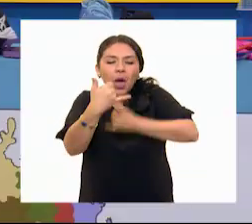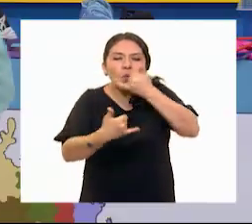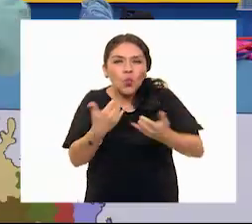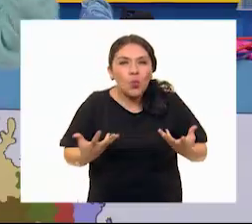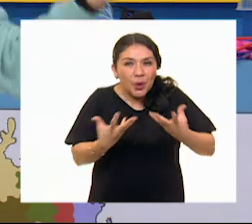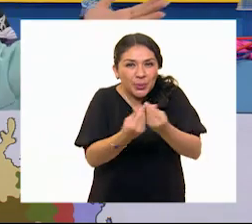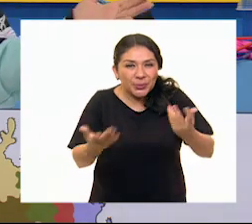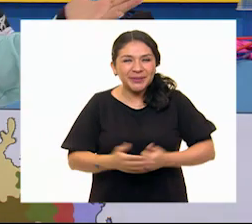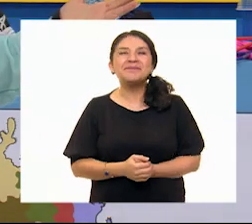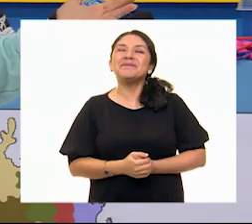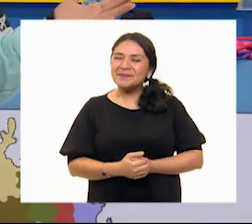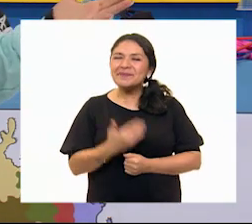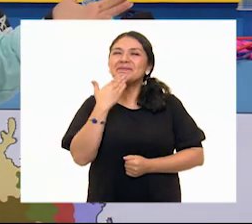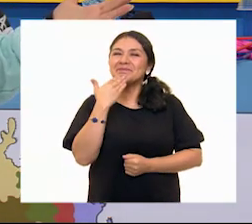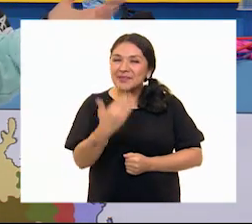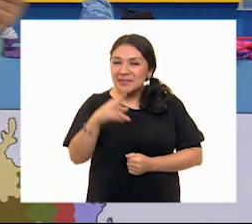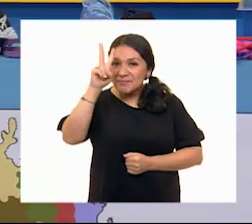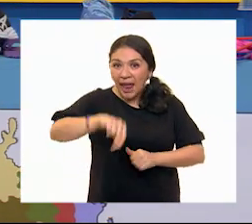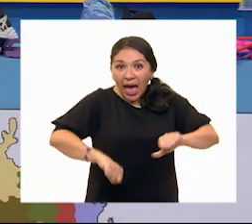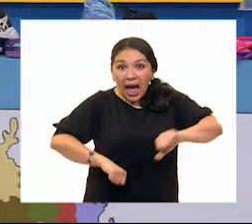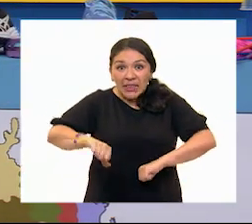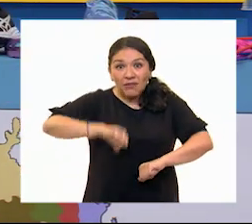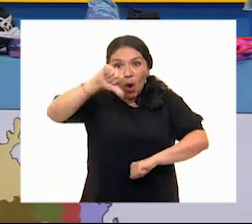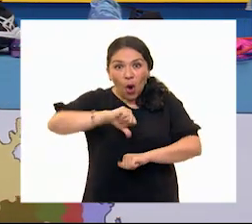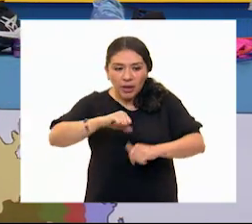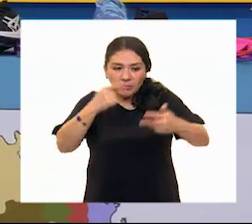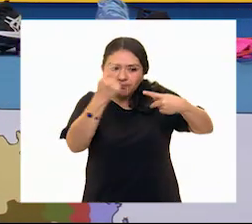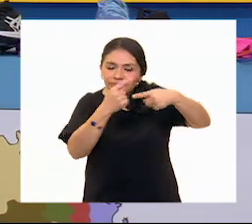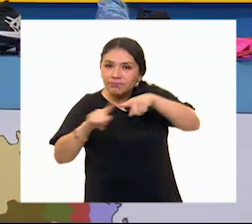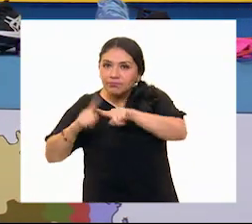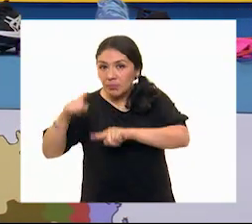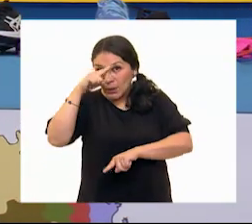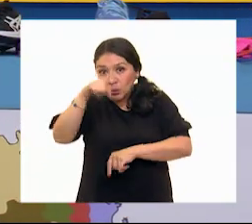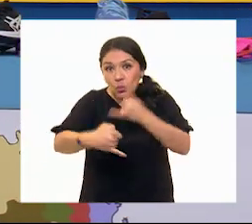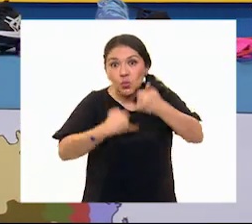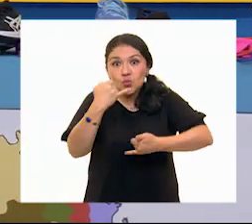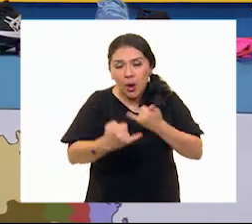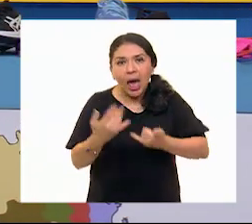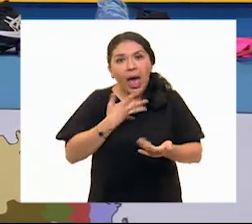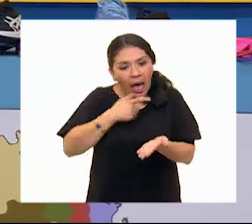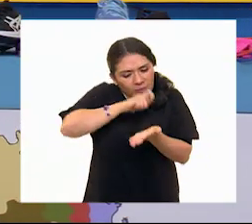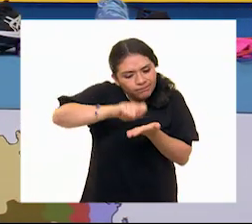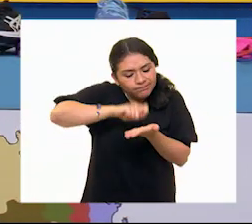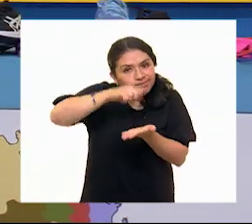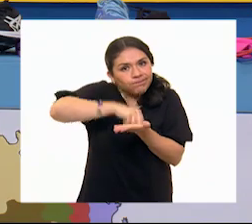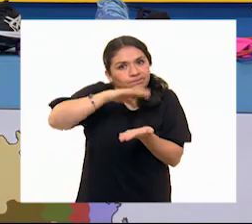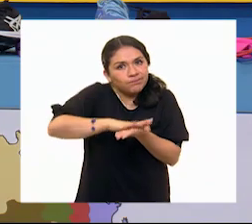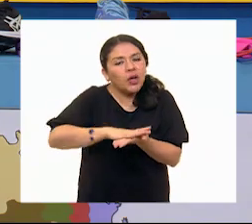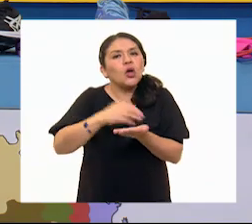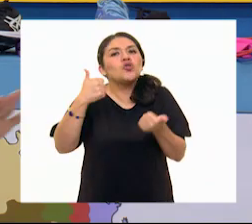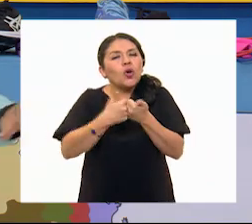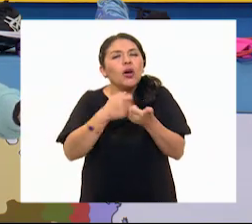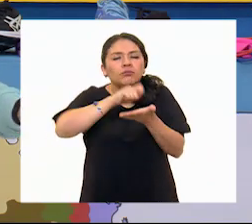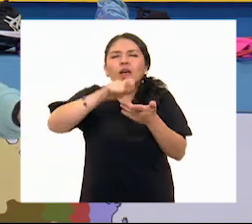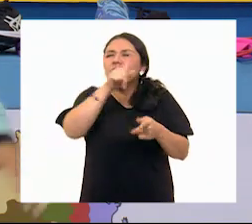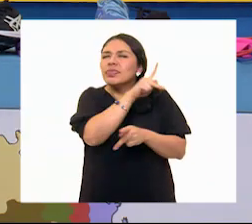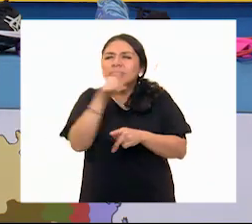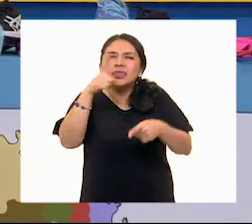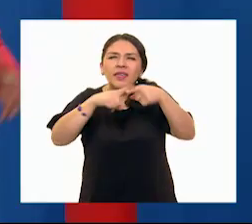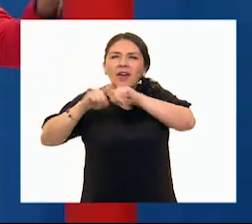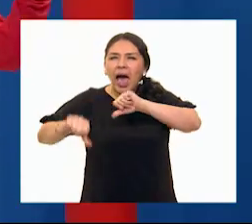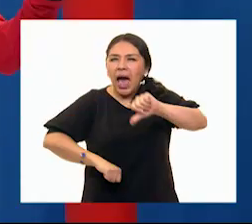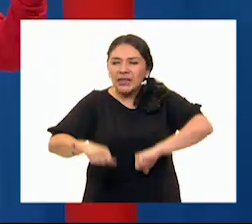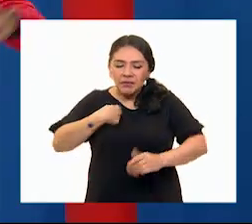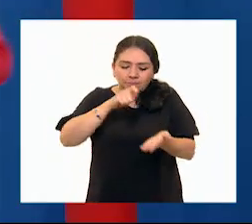Muy bien, qué gran compendio de actividades tenemos para jugar, ¿eh? Yo hice una libreta de Ventana Creativa en donde anoté todas las actividades.